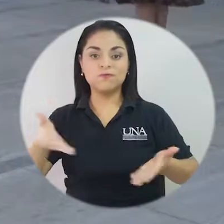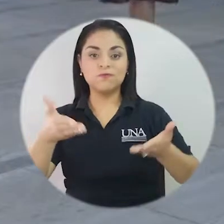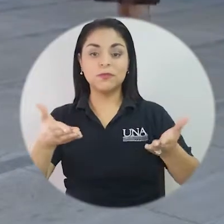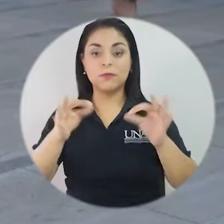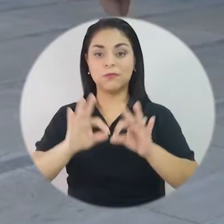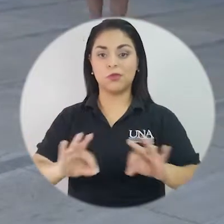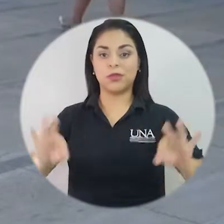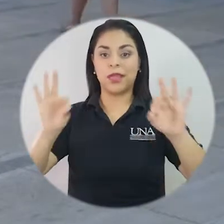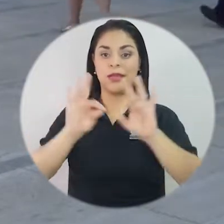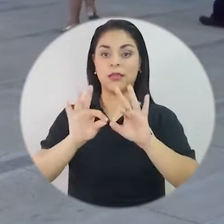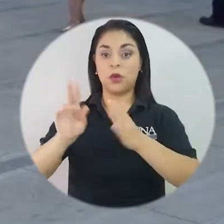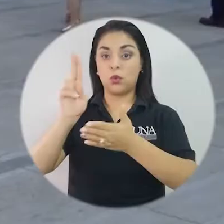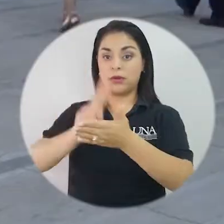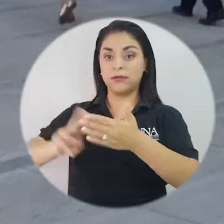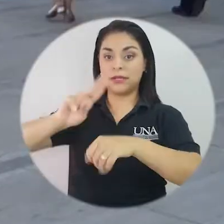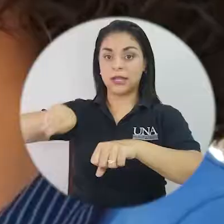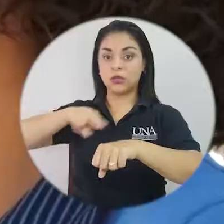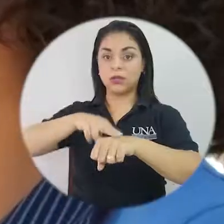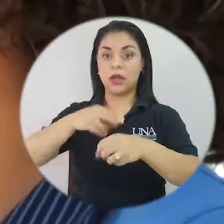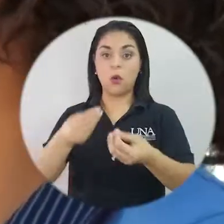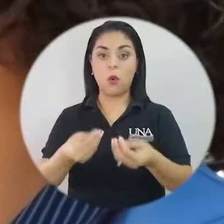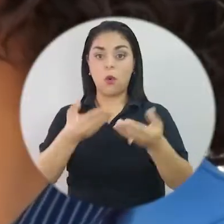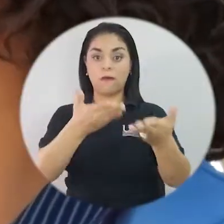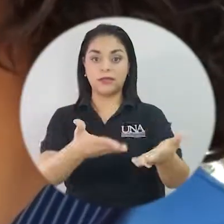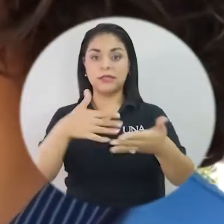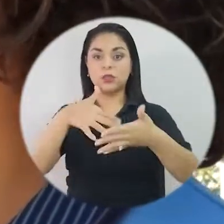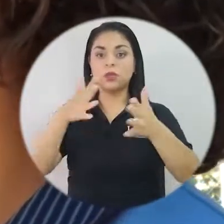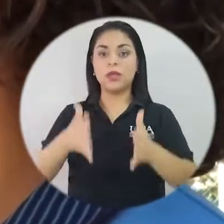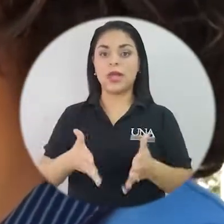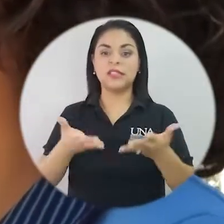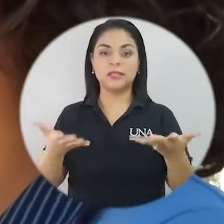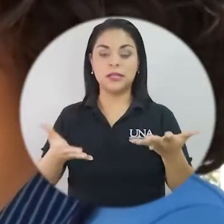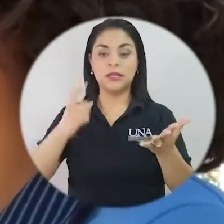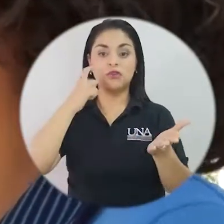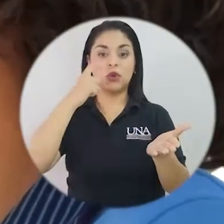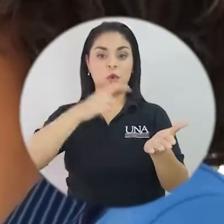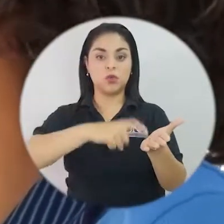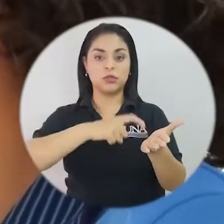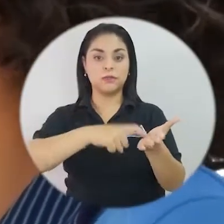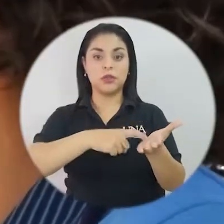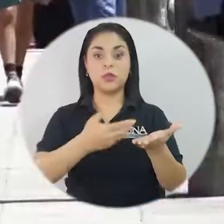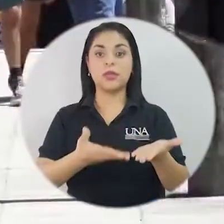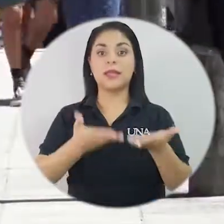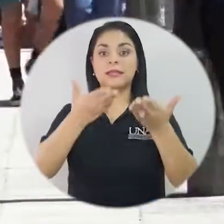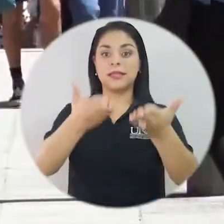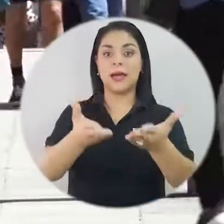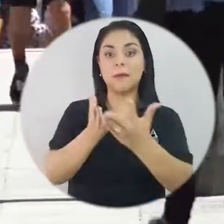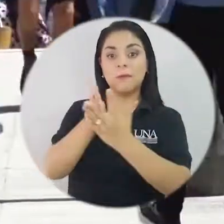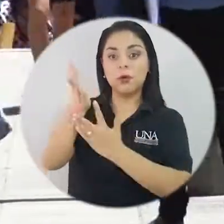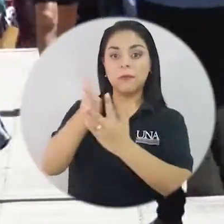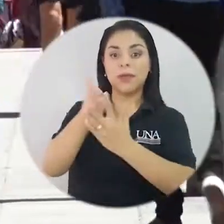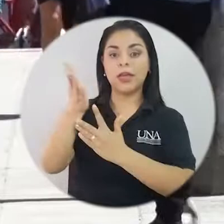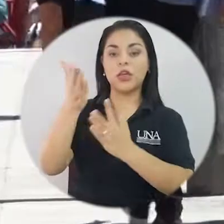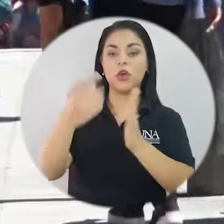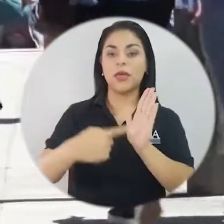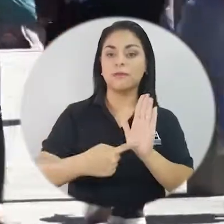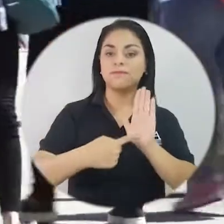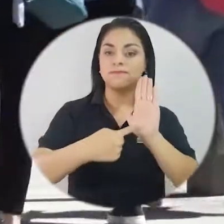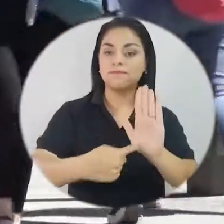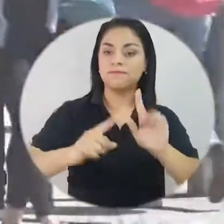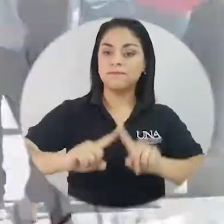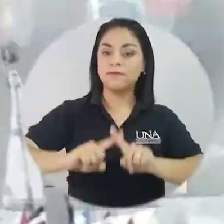Otro estímulo importante que la Universidad Nacional ofrece a sus estudiantes es el reconocimiento que se brinda mediante